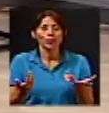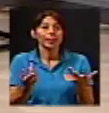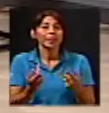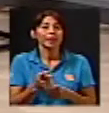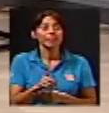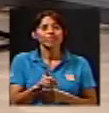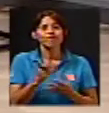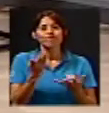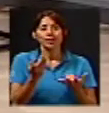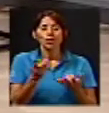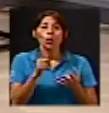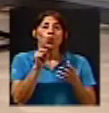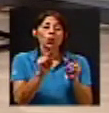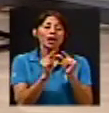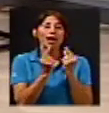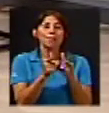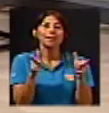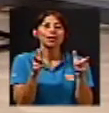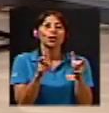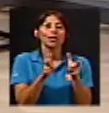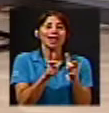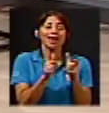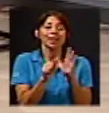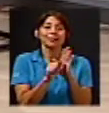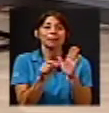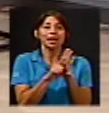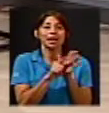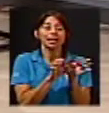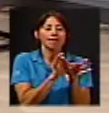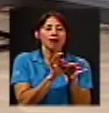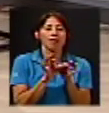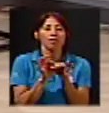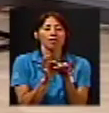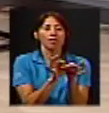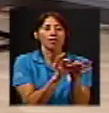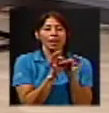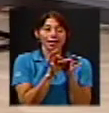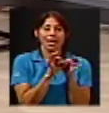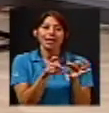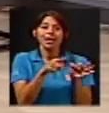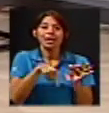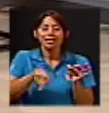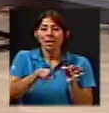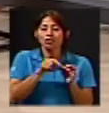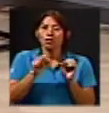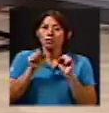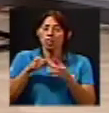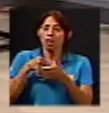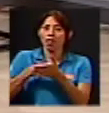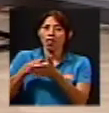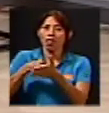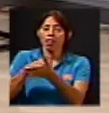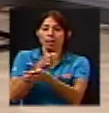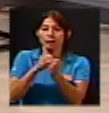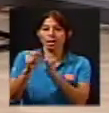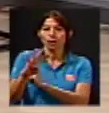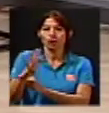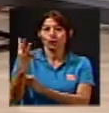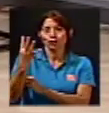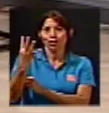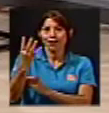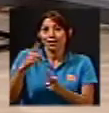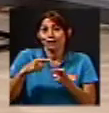una alianza de una minoría en la Asamblea Legislativa ha encontrado eco en la Sala Constitucional y